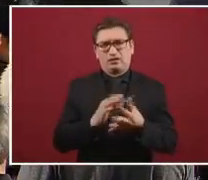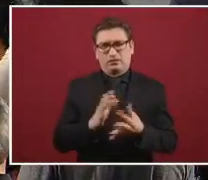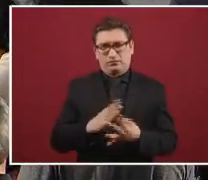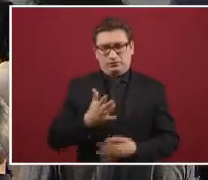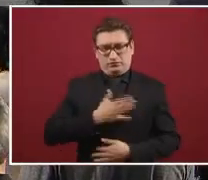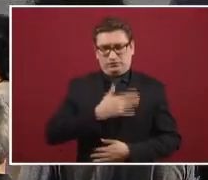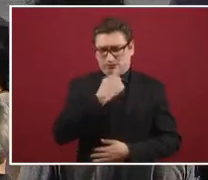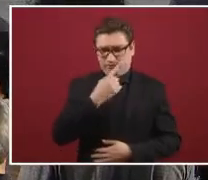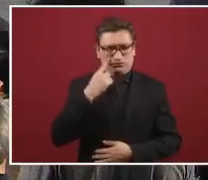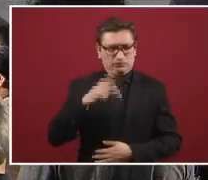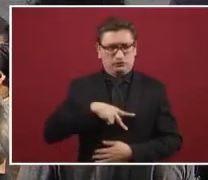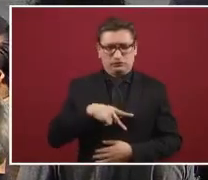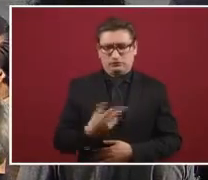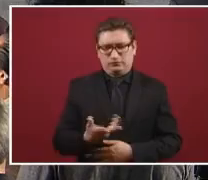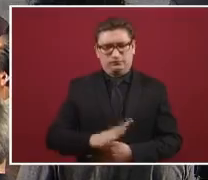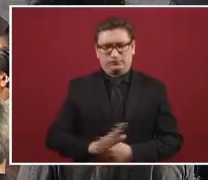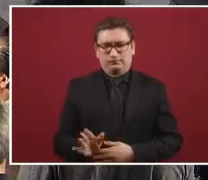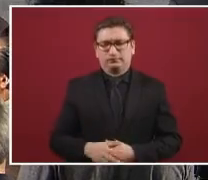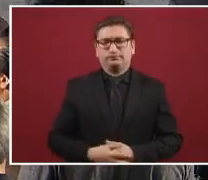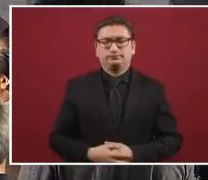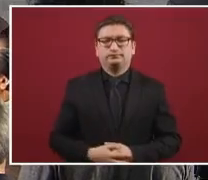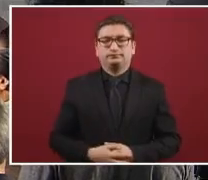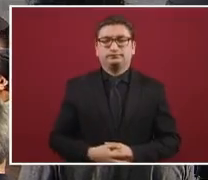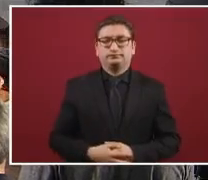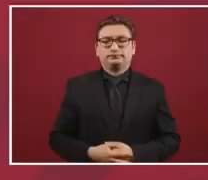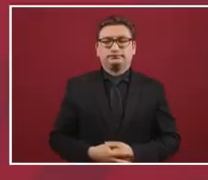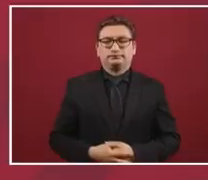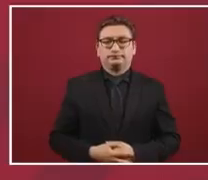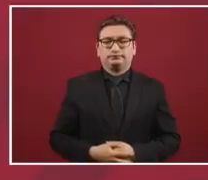punto de vista sobre esto, ¿no?